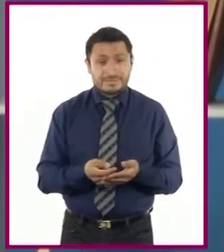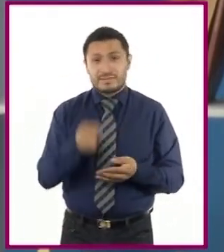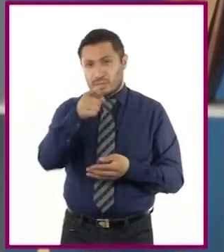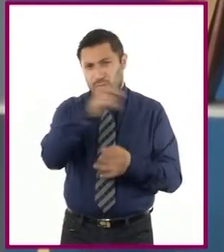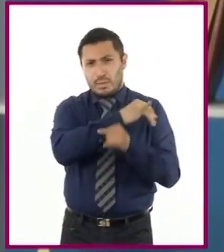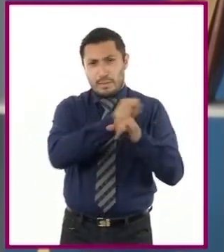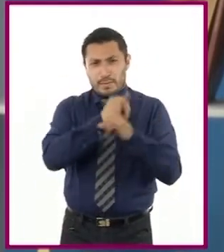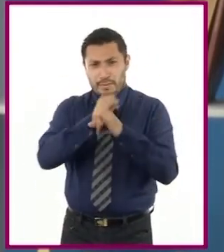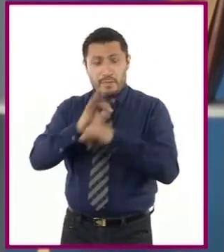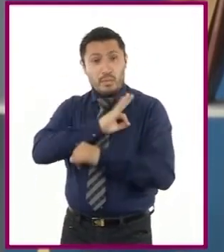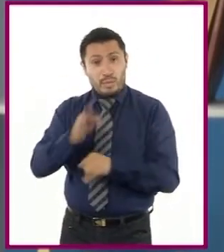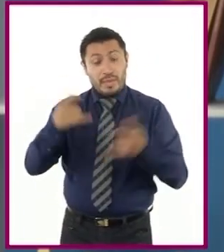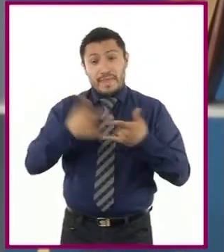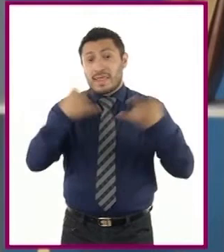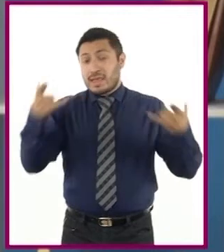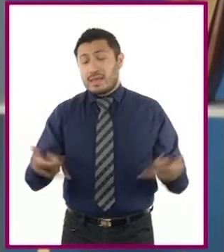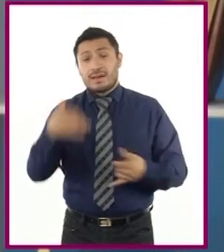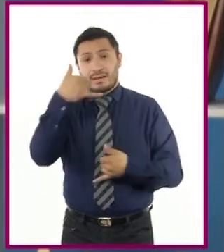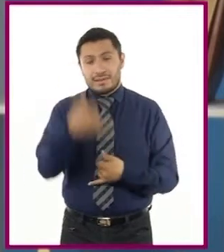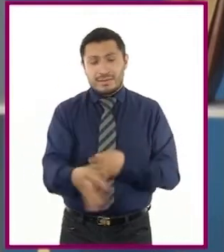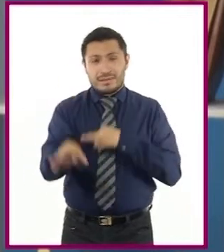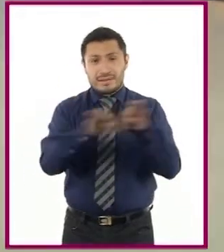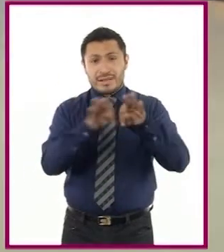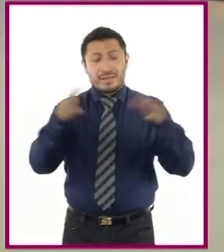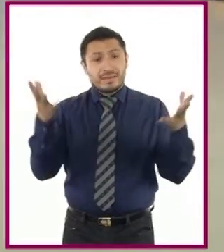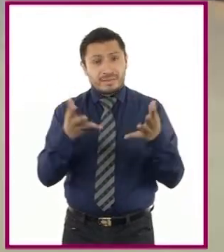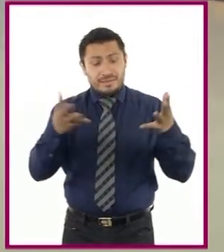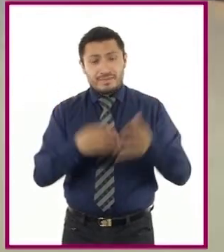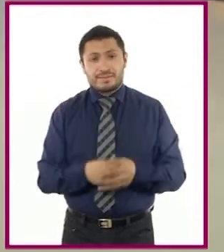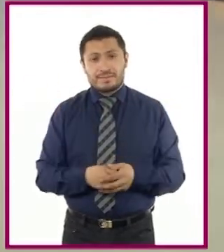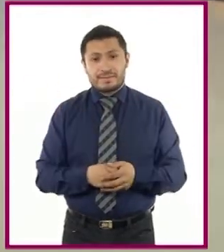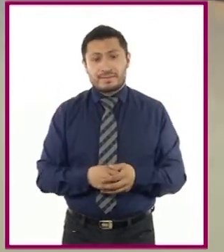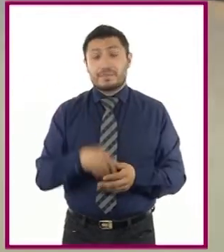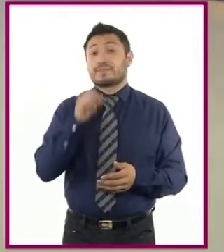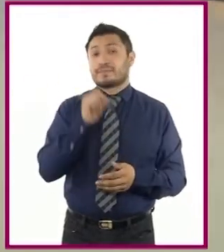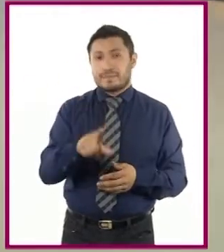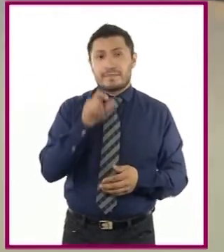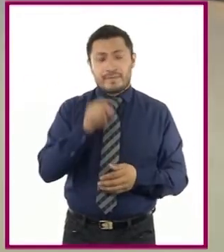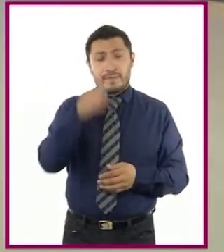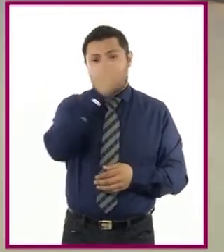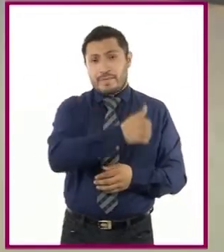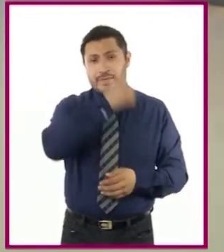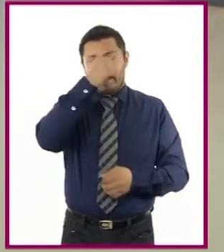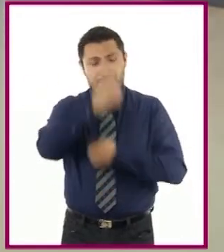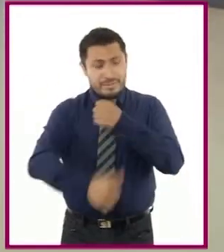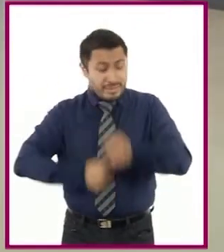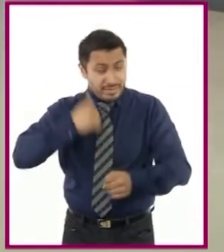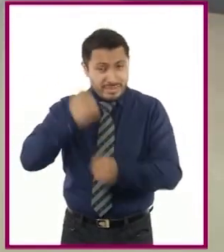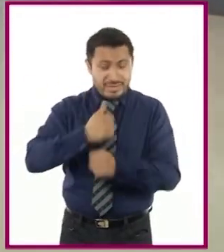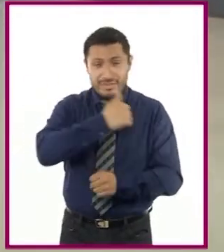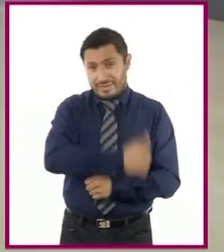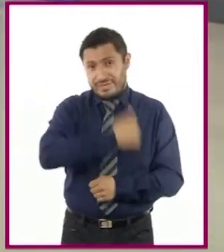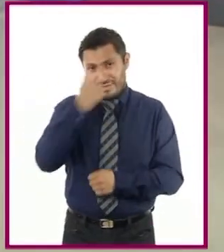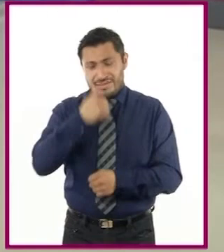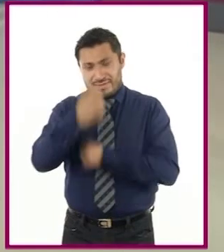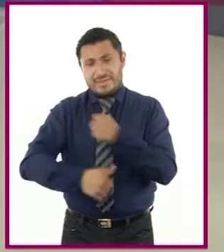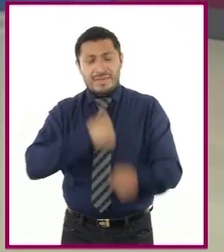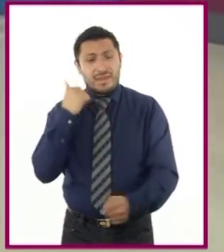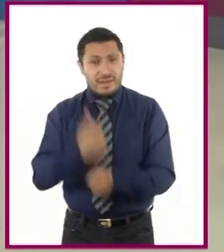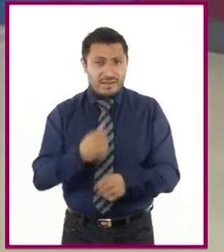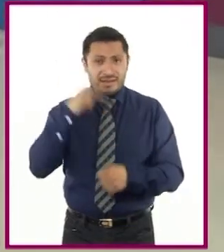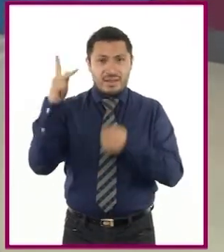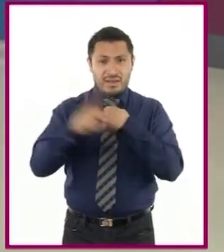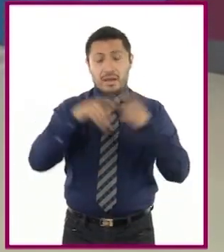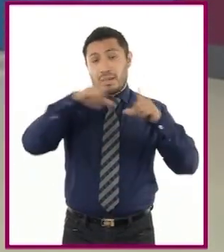investigar su historia y la labor que realizan. Además, cada año en todo el país, durante